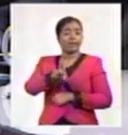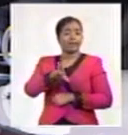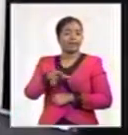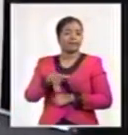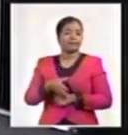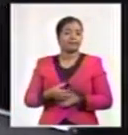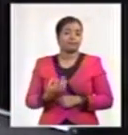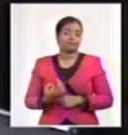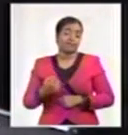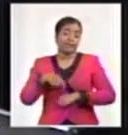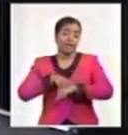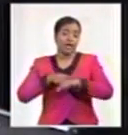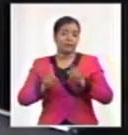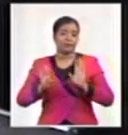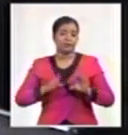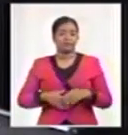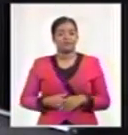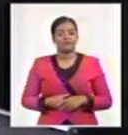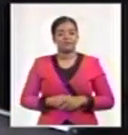Mira,